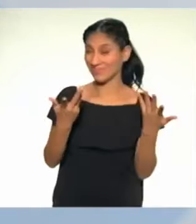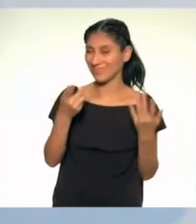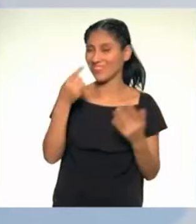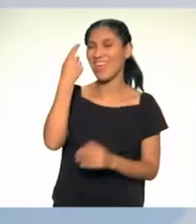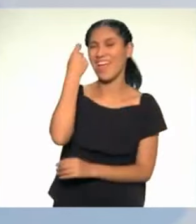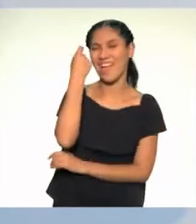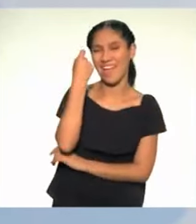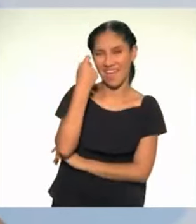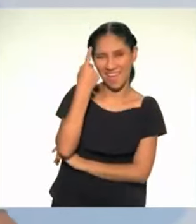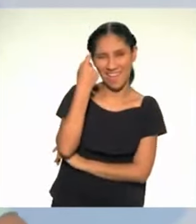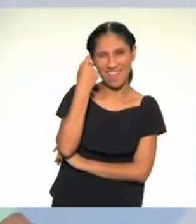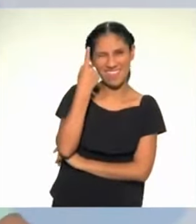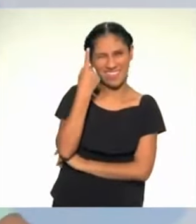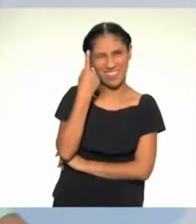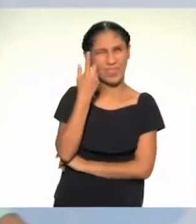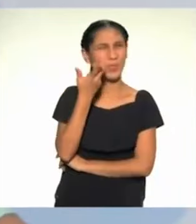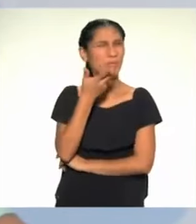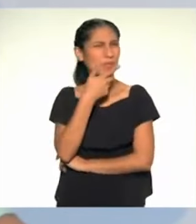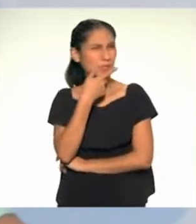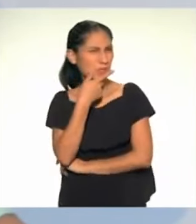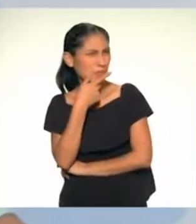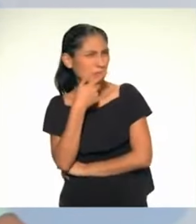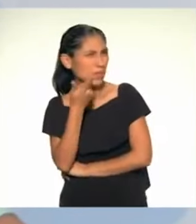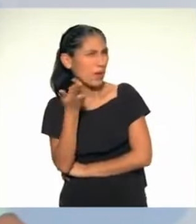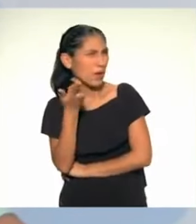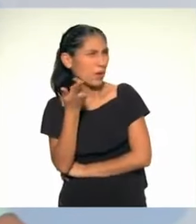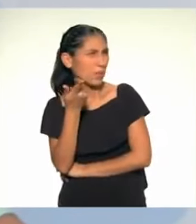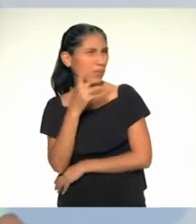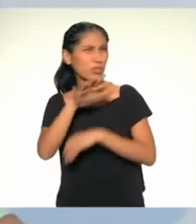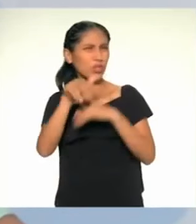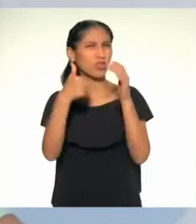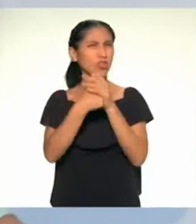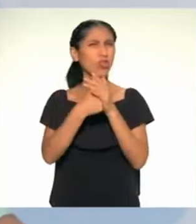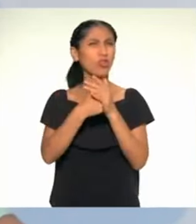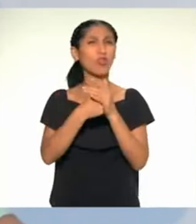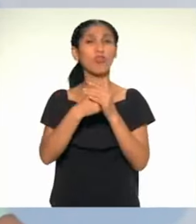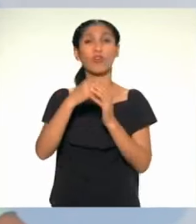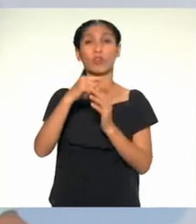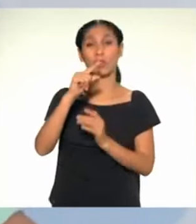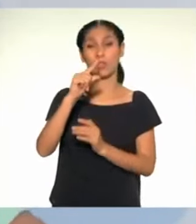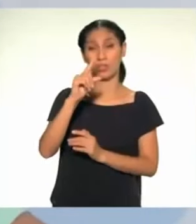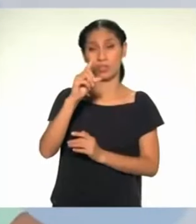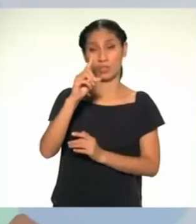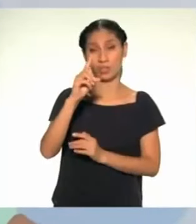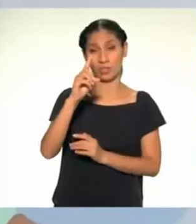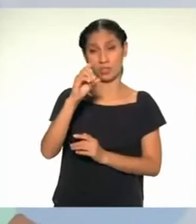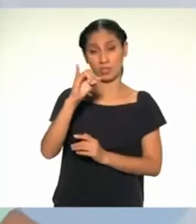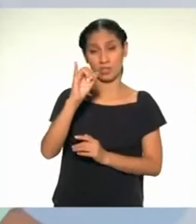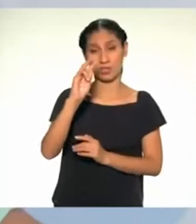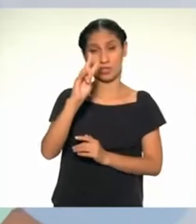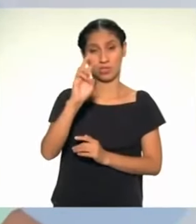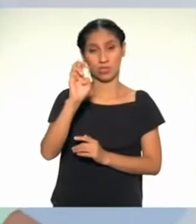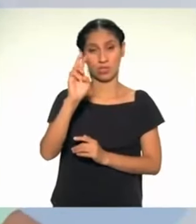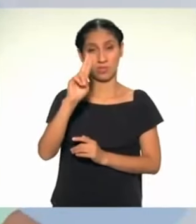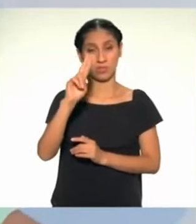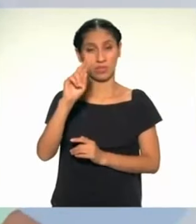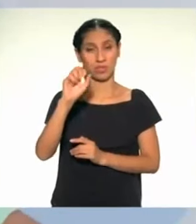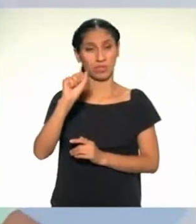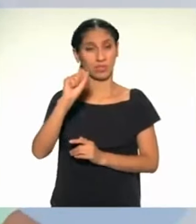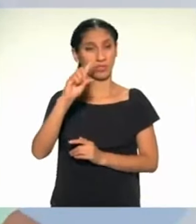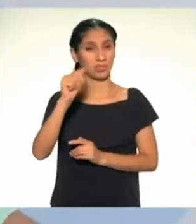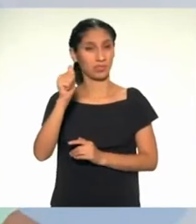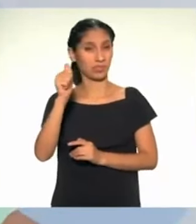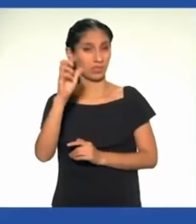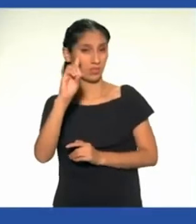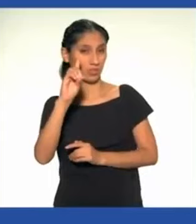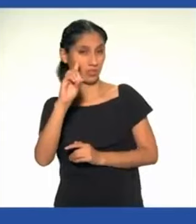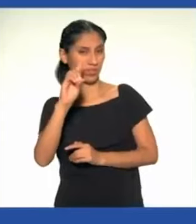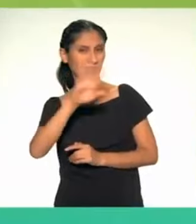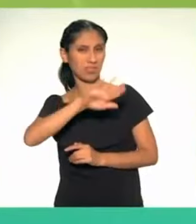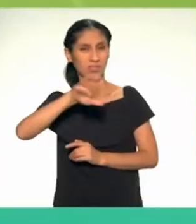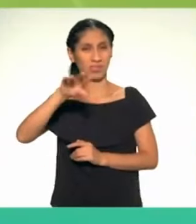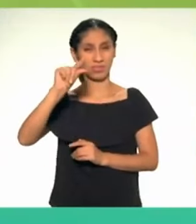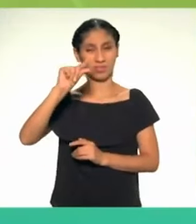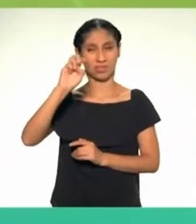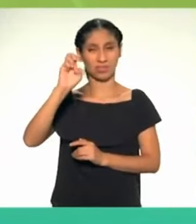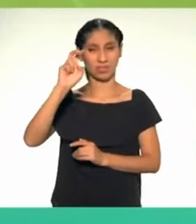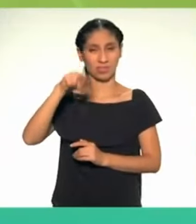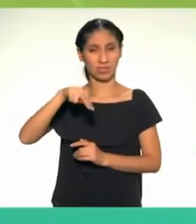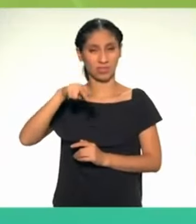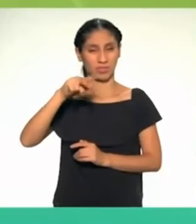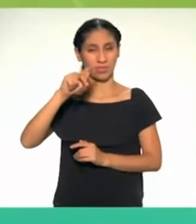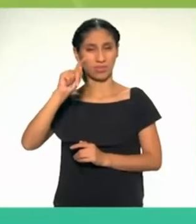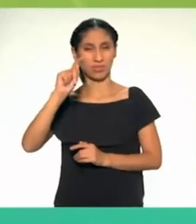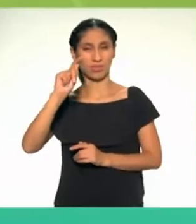entiendo. ¿Y qué hay de la diversidad genética? Google, ayúdame también con eso, por favor. La